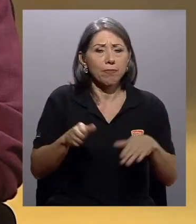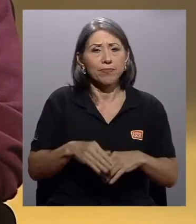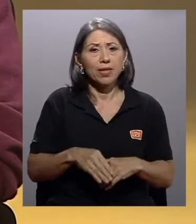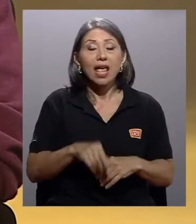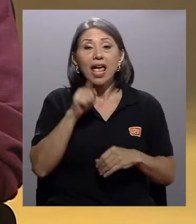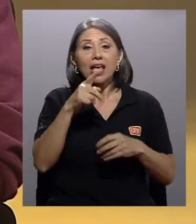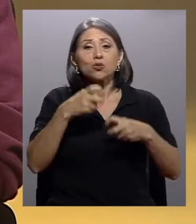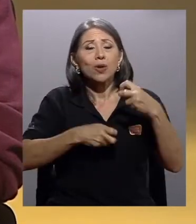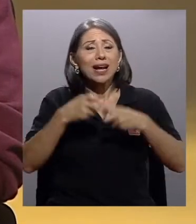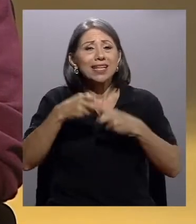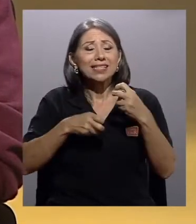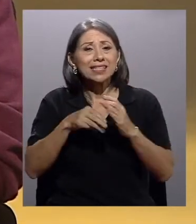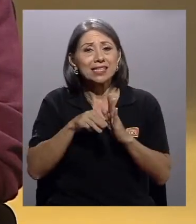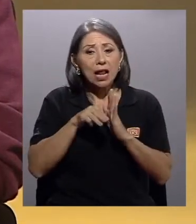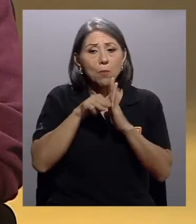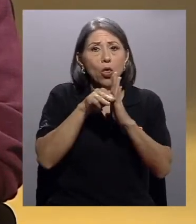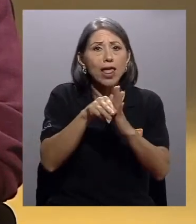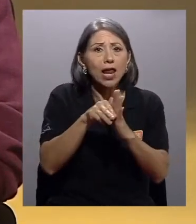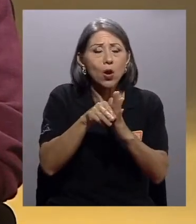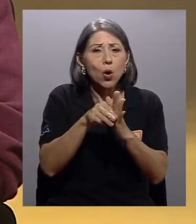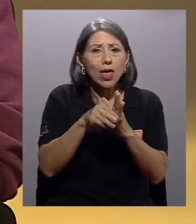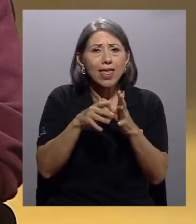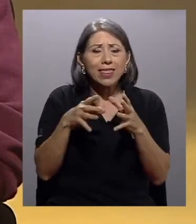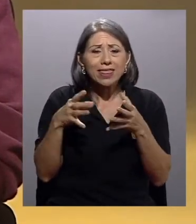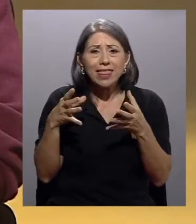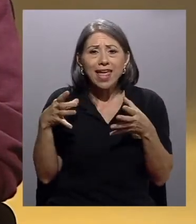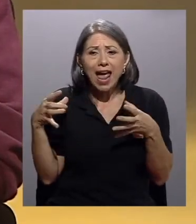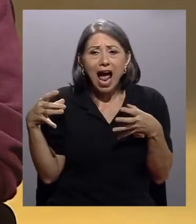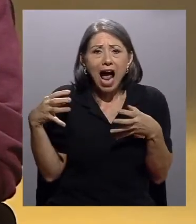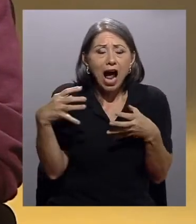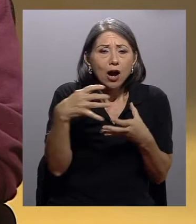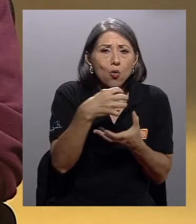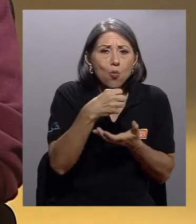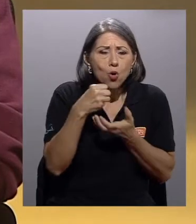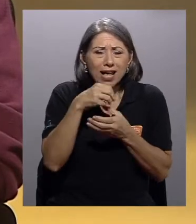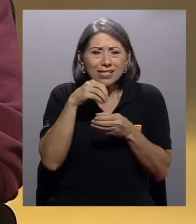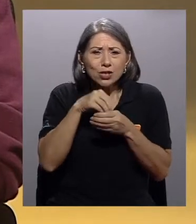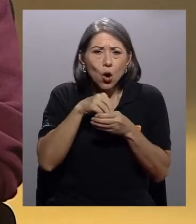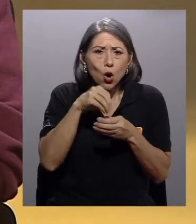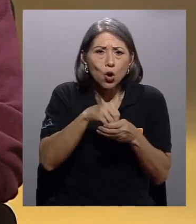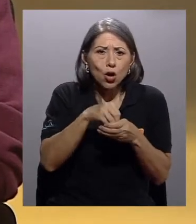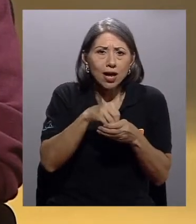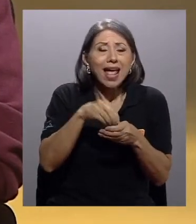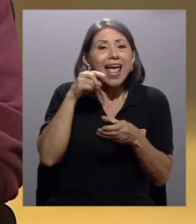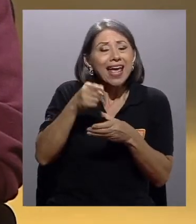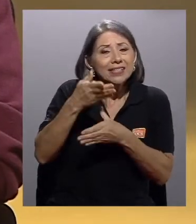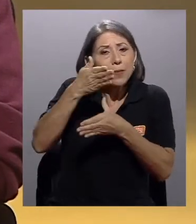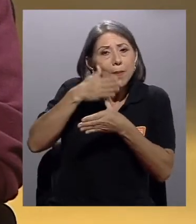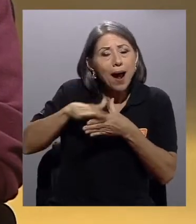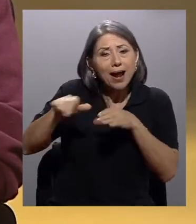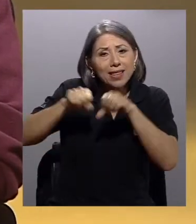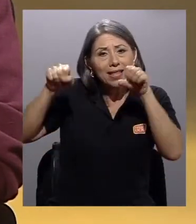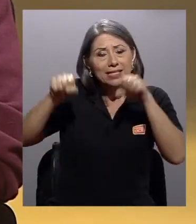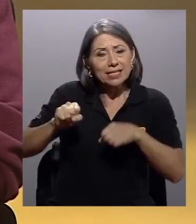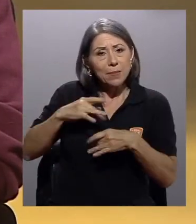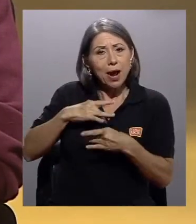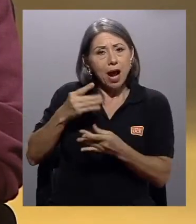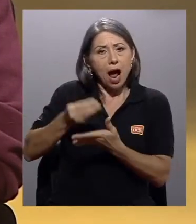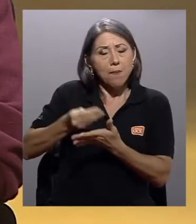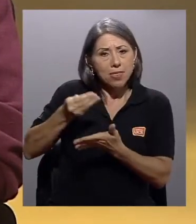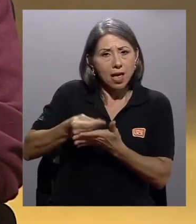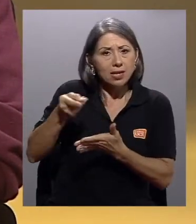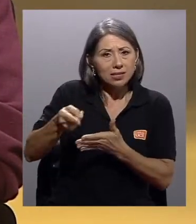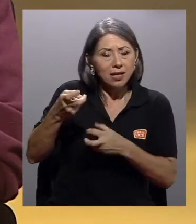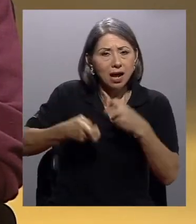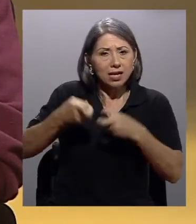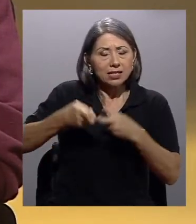una crisis del modelo de acumulación, o sea, que es parte de las crisis históricas del sistema capitalista,